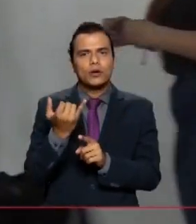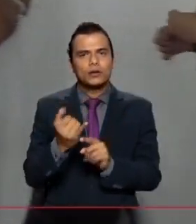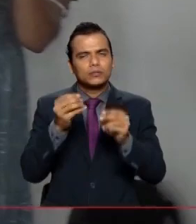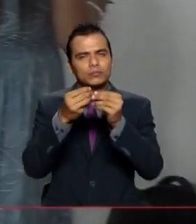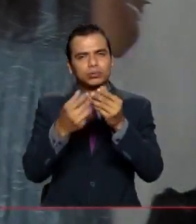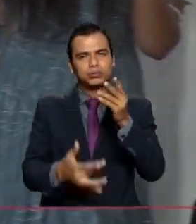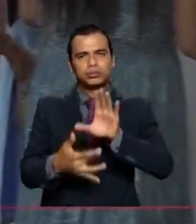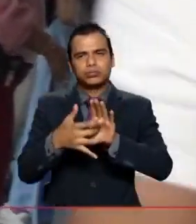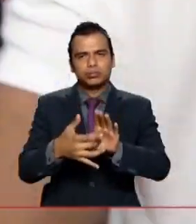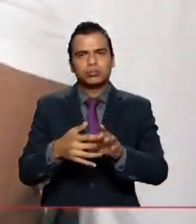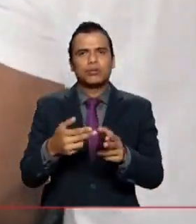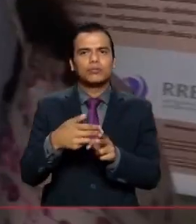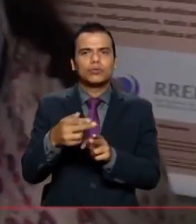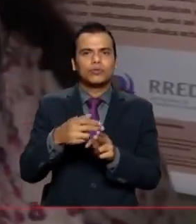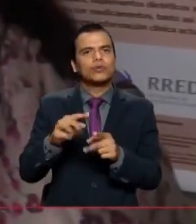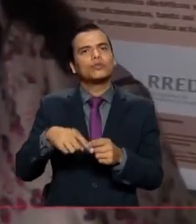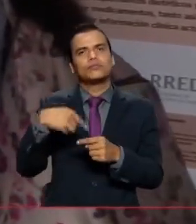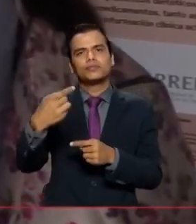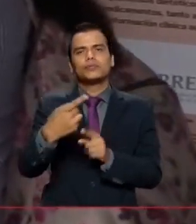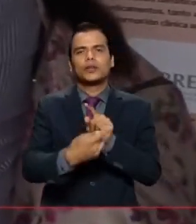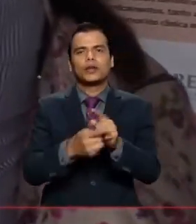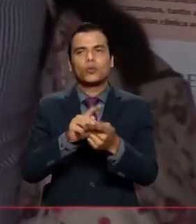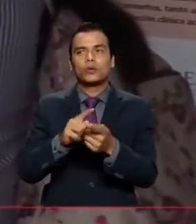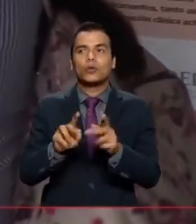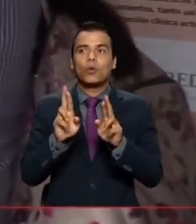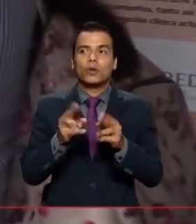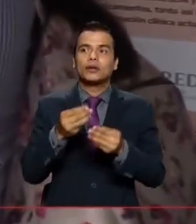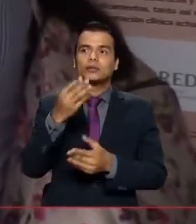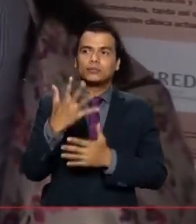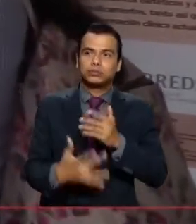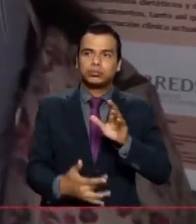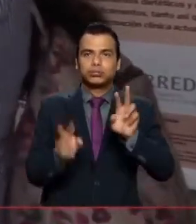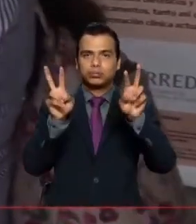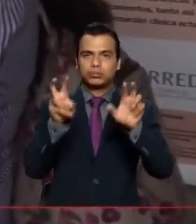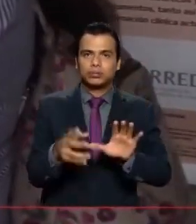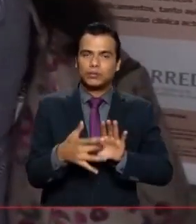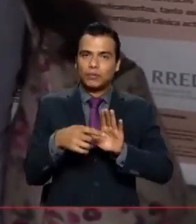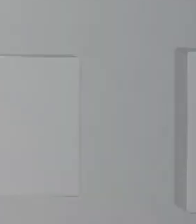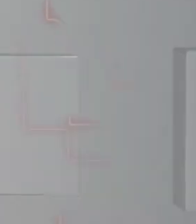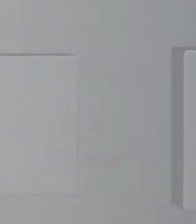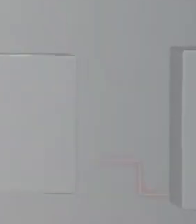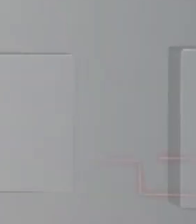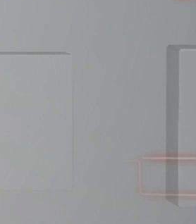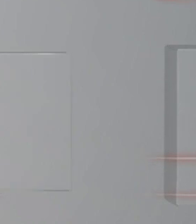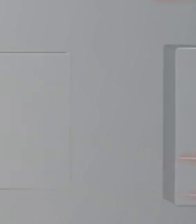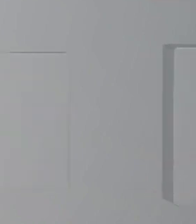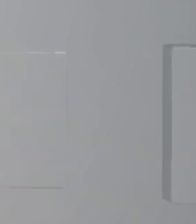su próxima edición espera seguir germinando semillas para la investigación.